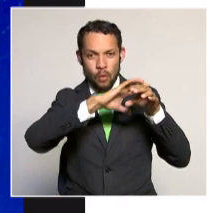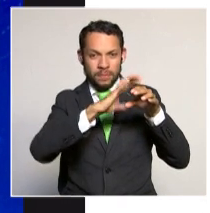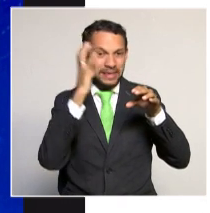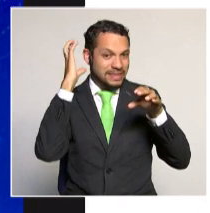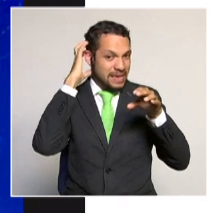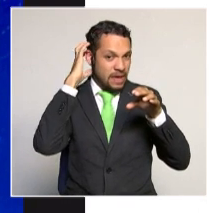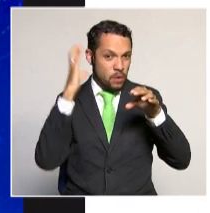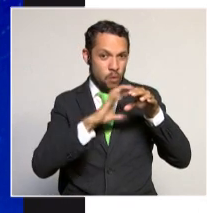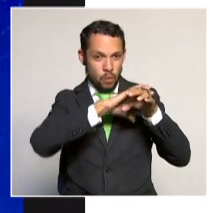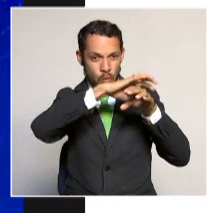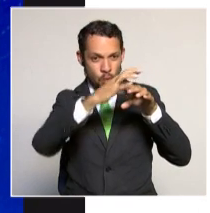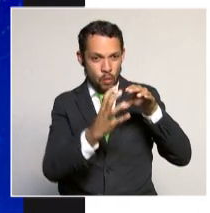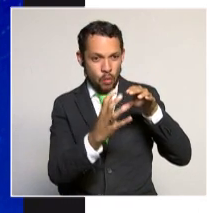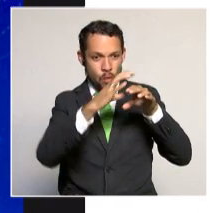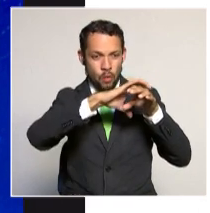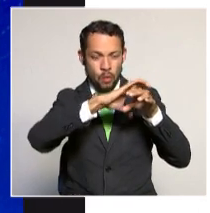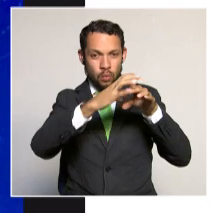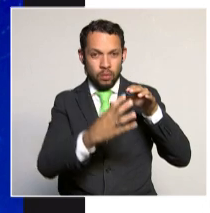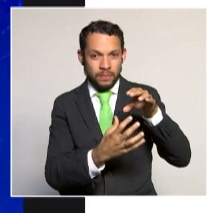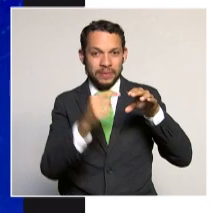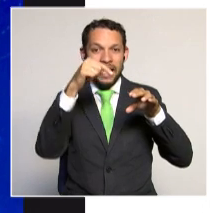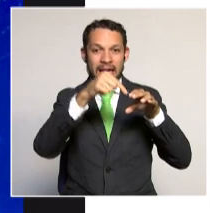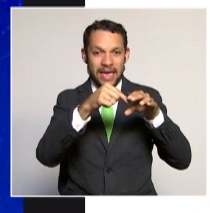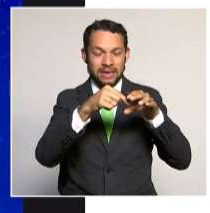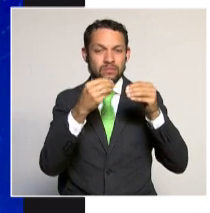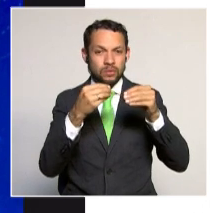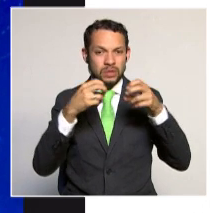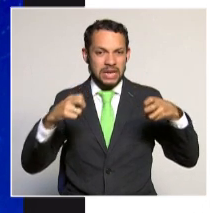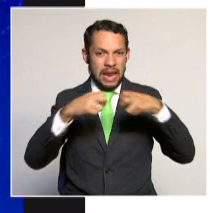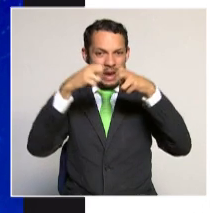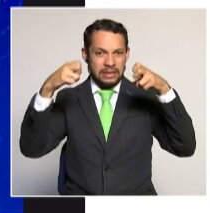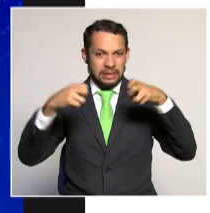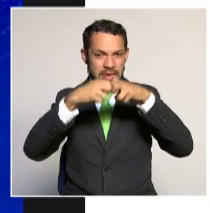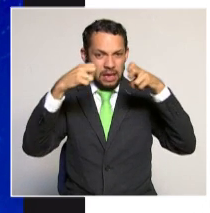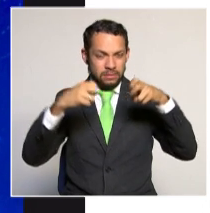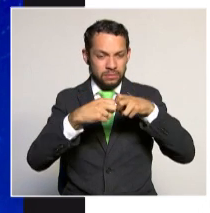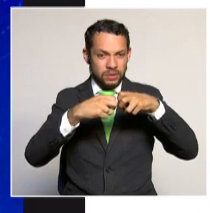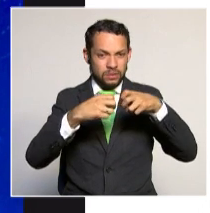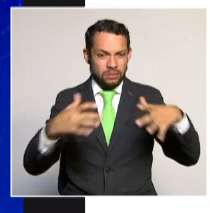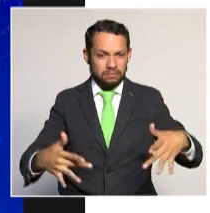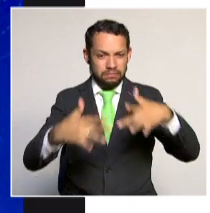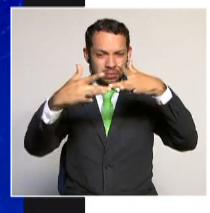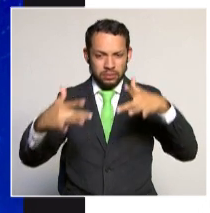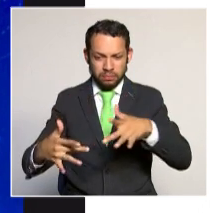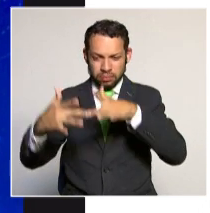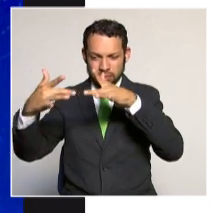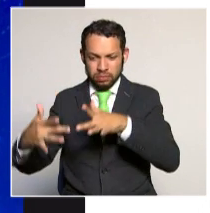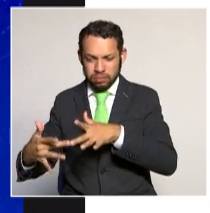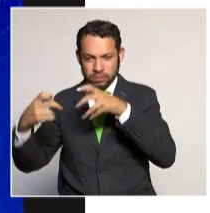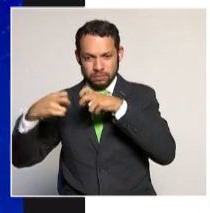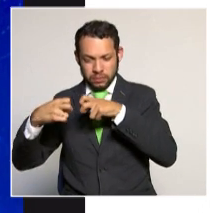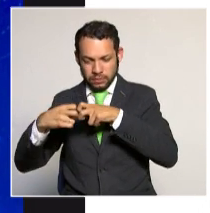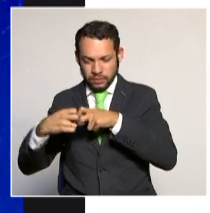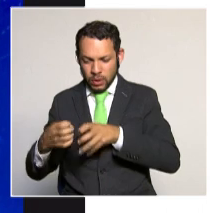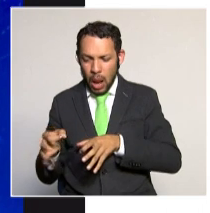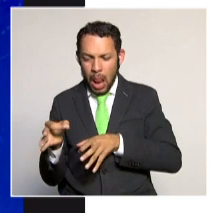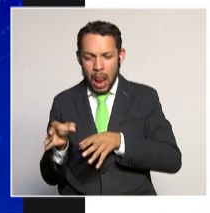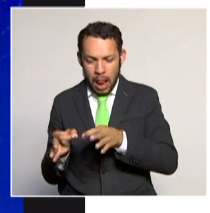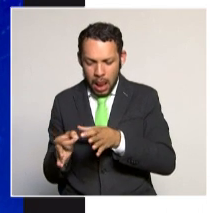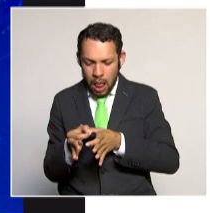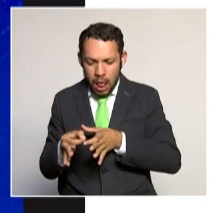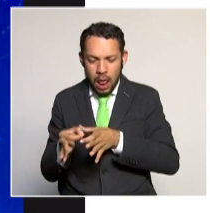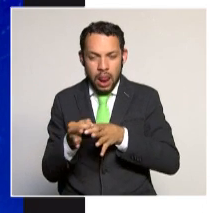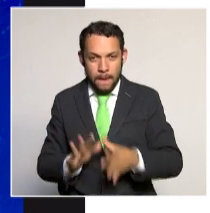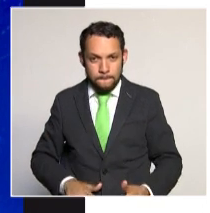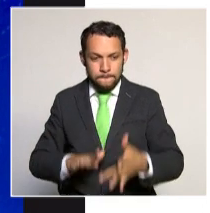es donde tenemos la mayoría de nuestras neuronas. Las neuronas son las células, unas de las células